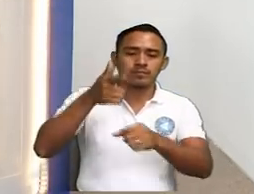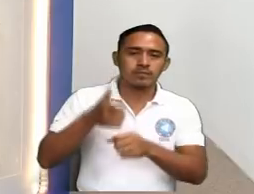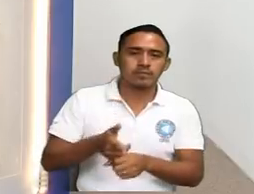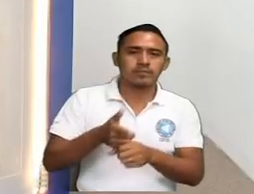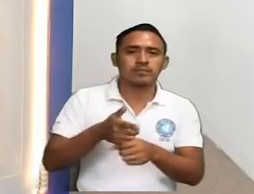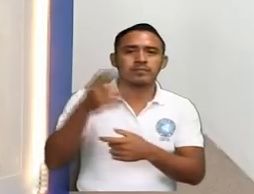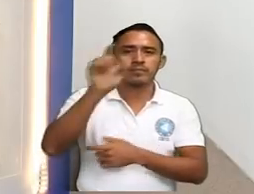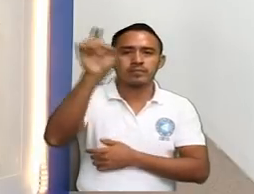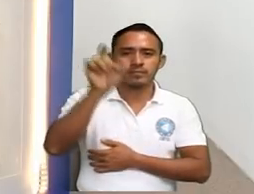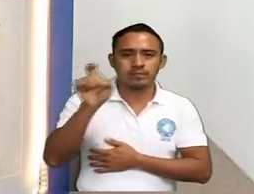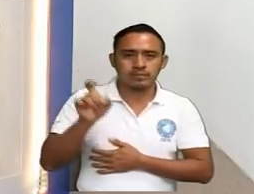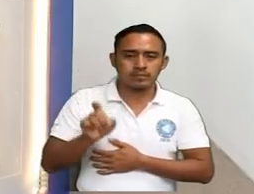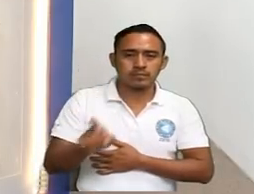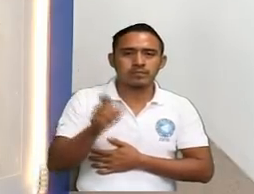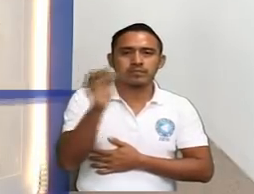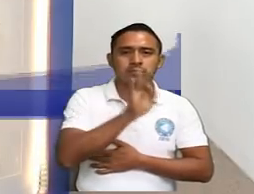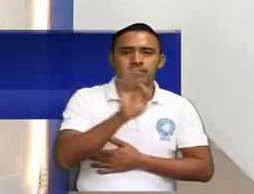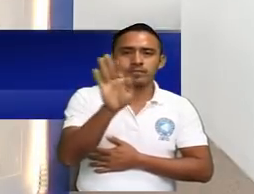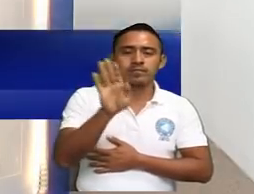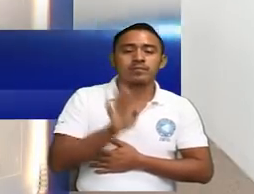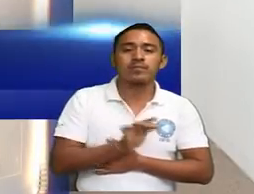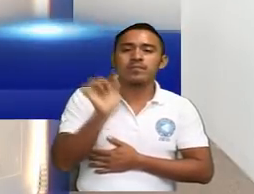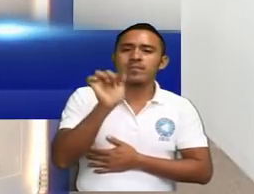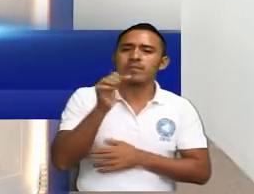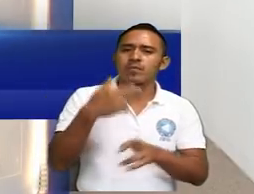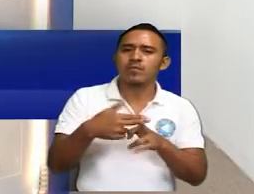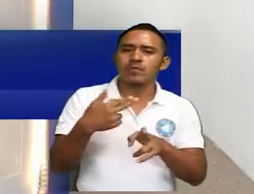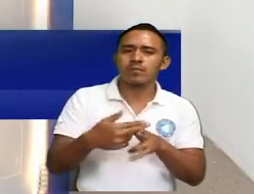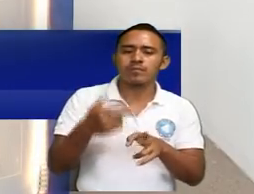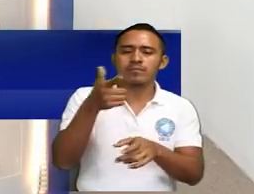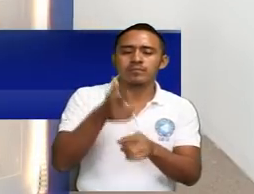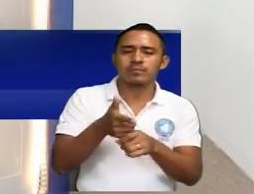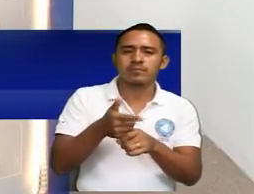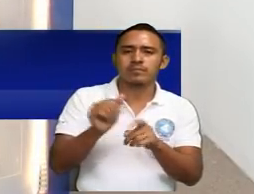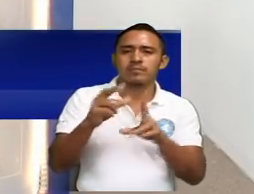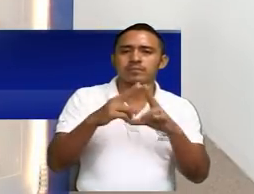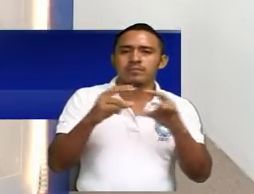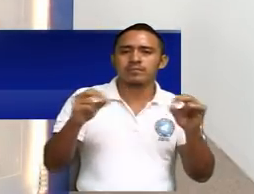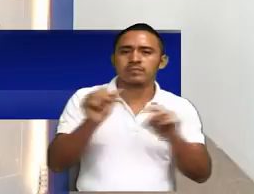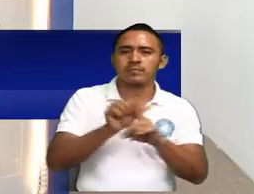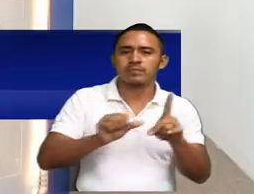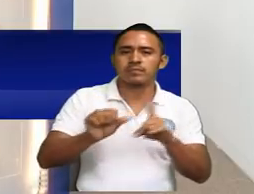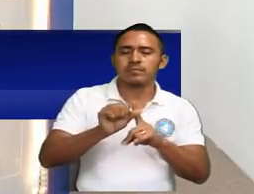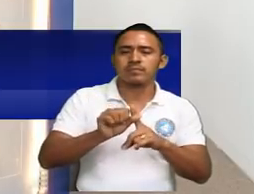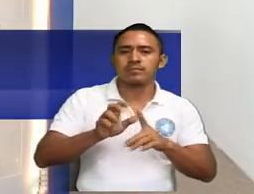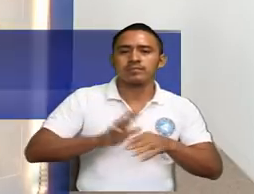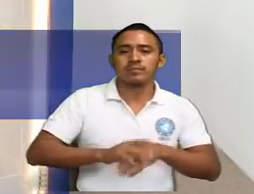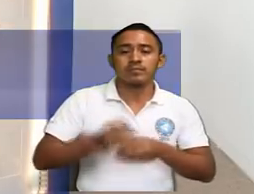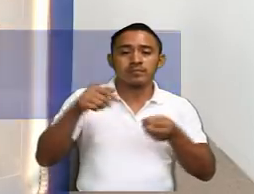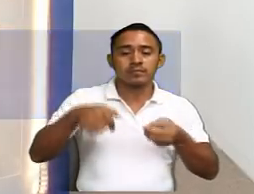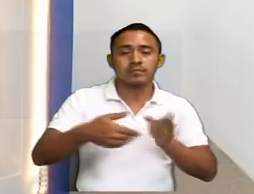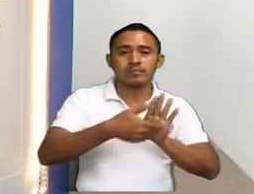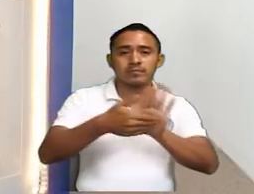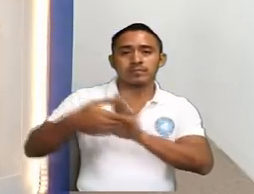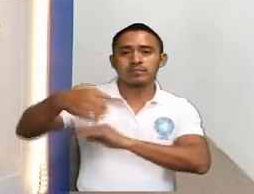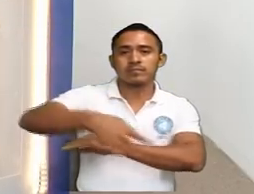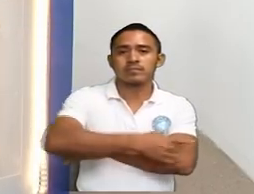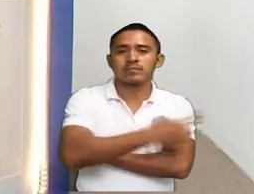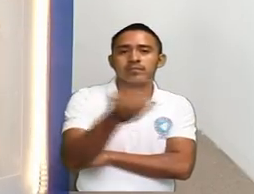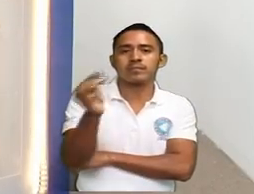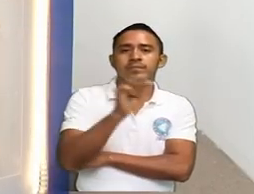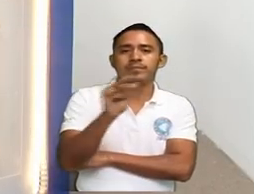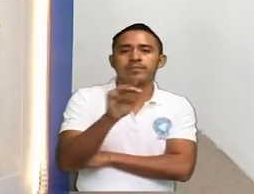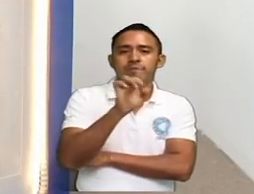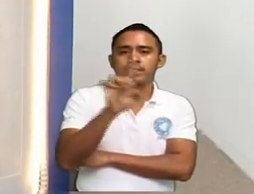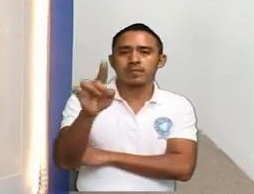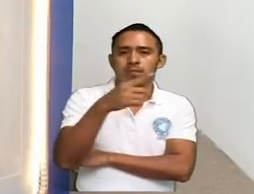simultánea, a través de nuestra red social de Facebook, donde usted nos puede encontrar con el nombre de Canal Parlamentario Nicaragua. De inmediato les dejamos con nuestros titulares correspondientes a este